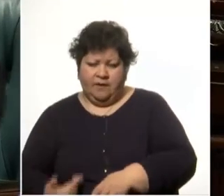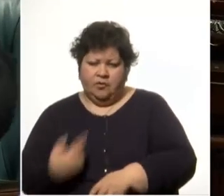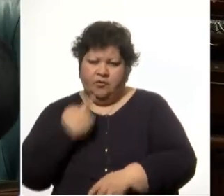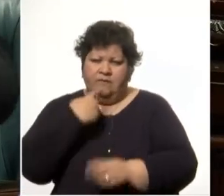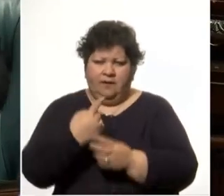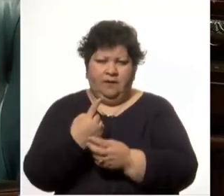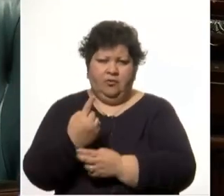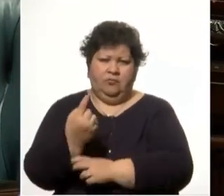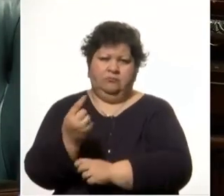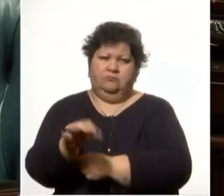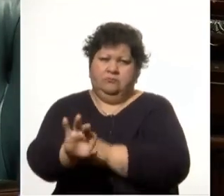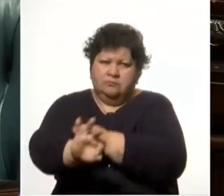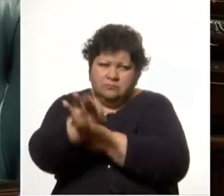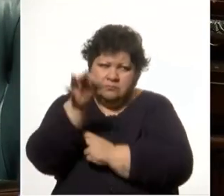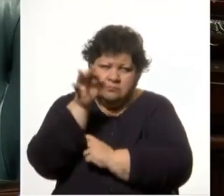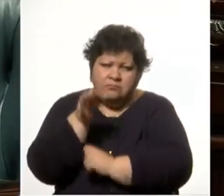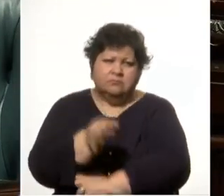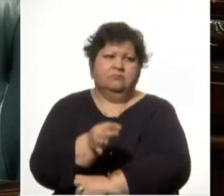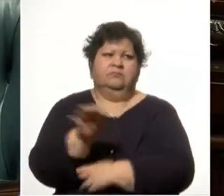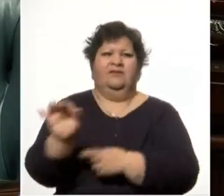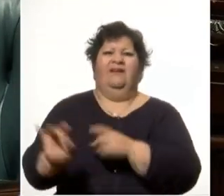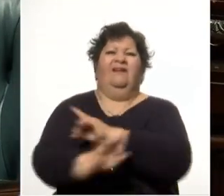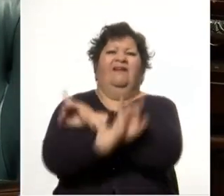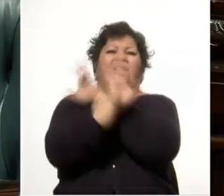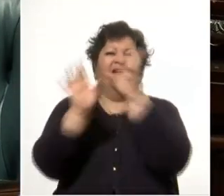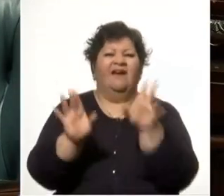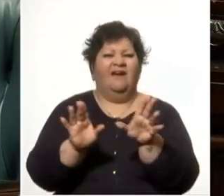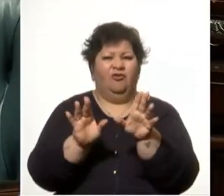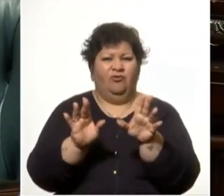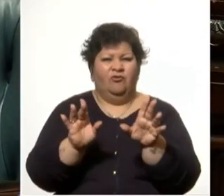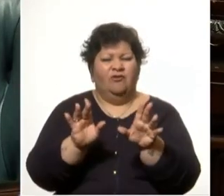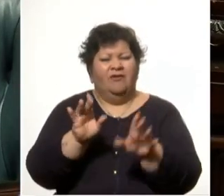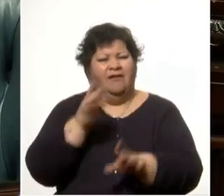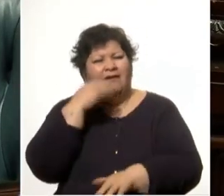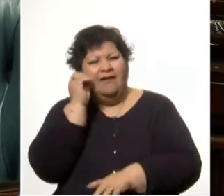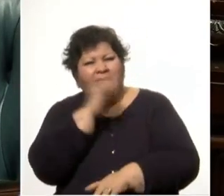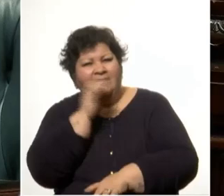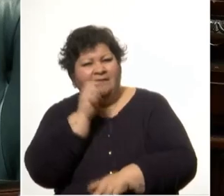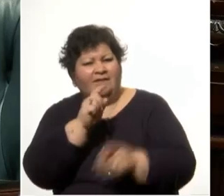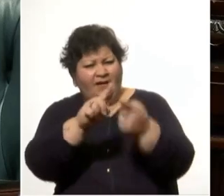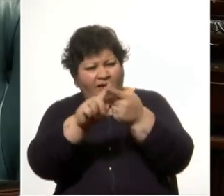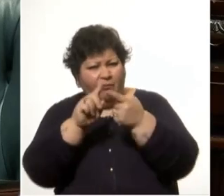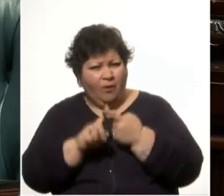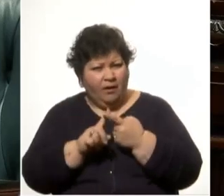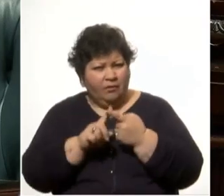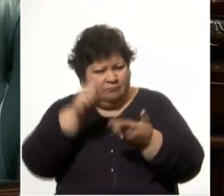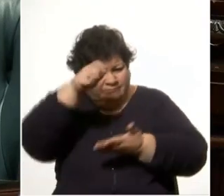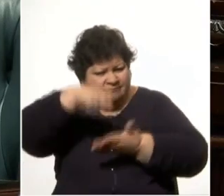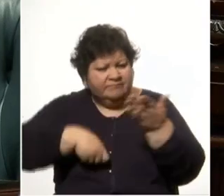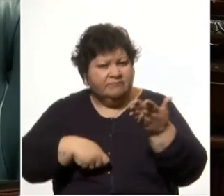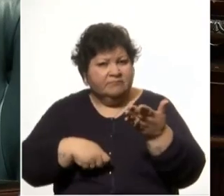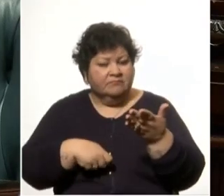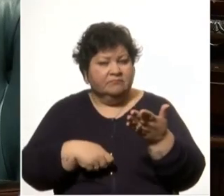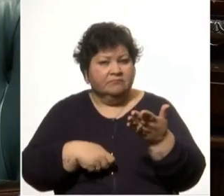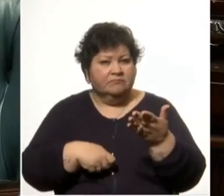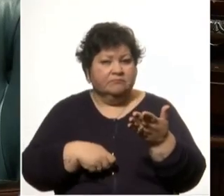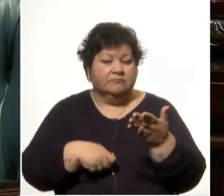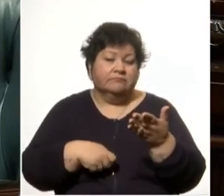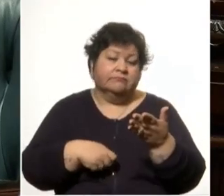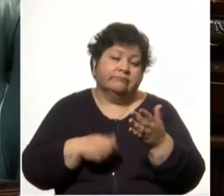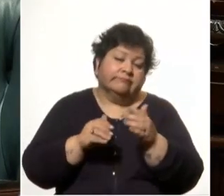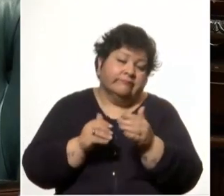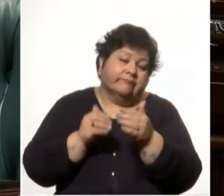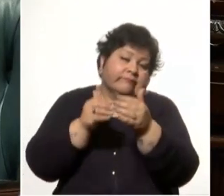fueron contundentes en las críticas al acuerdo, más allá de que